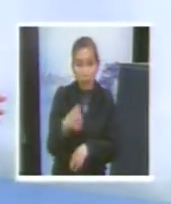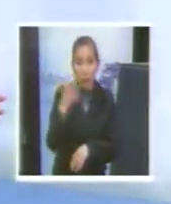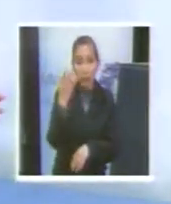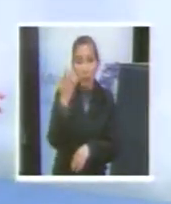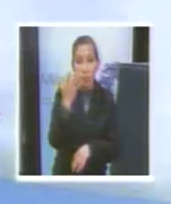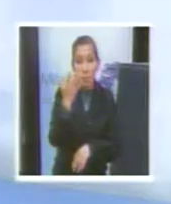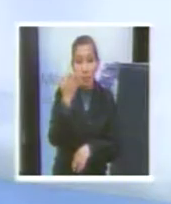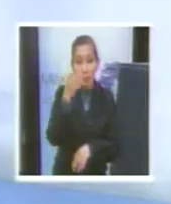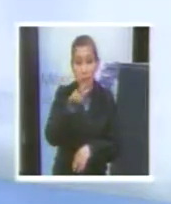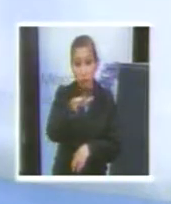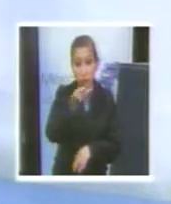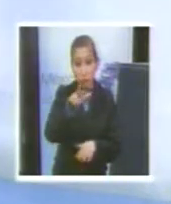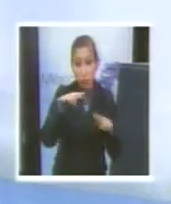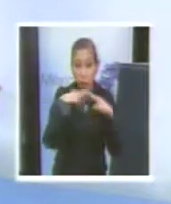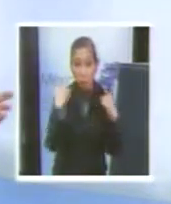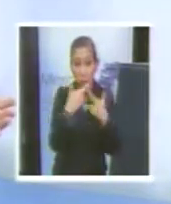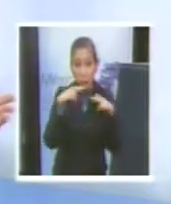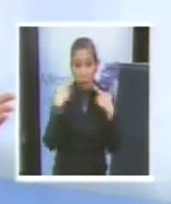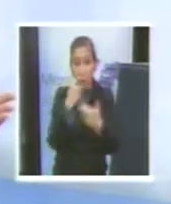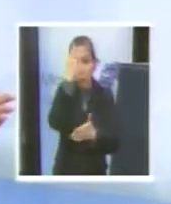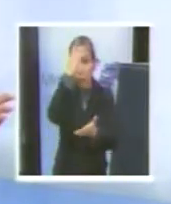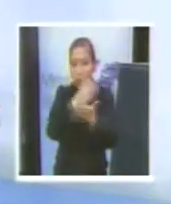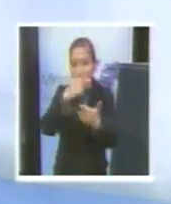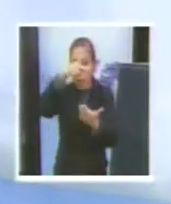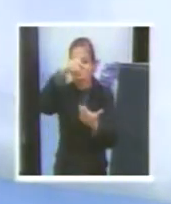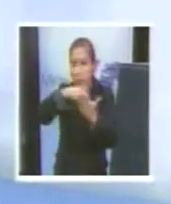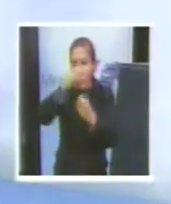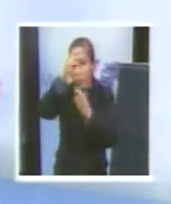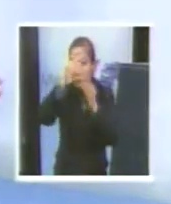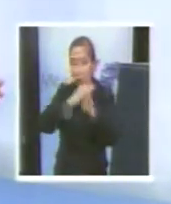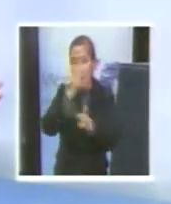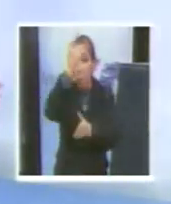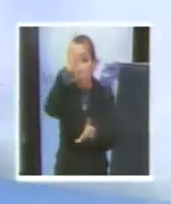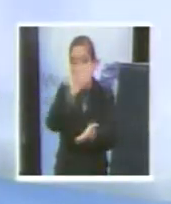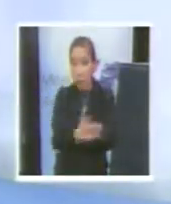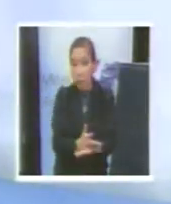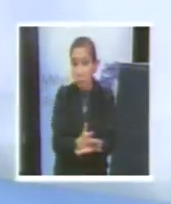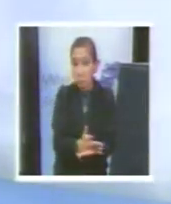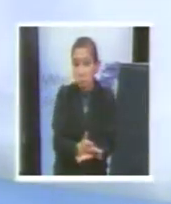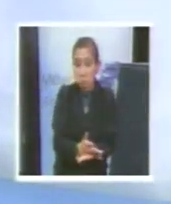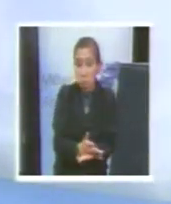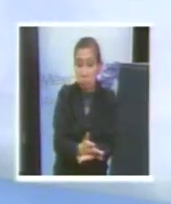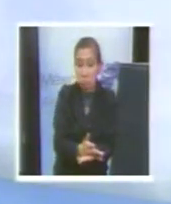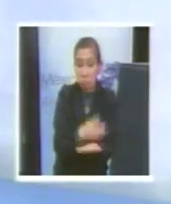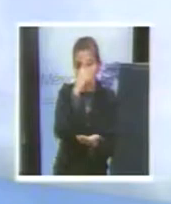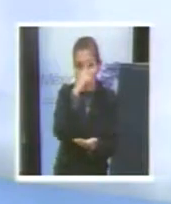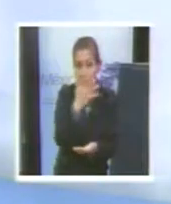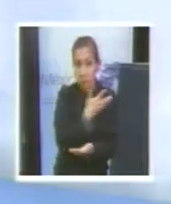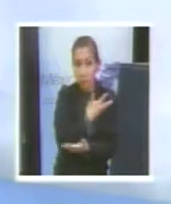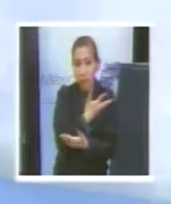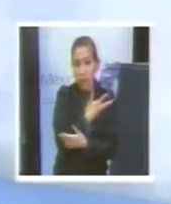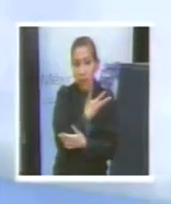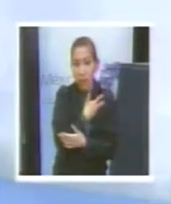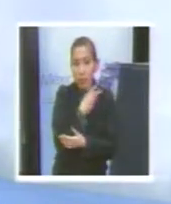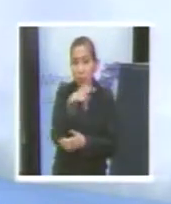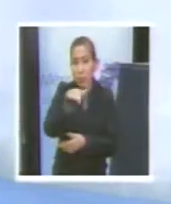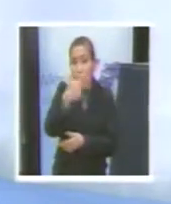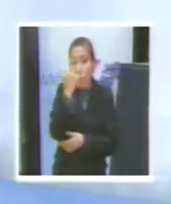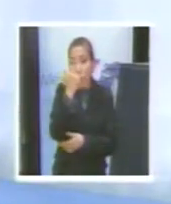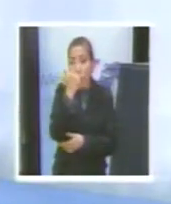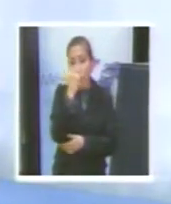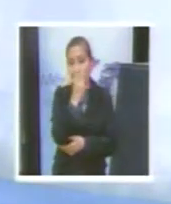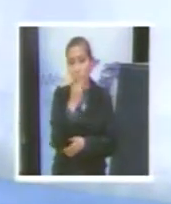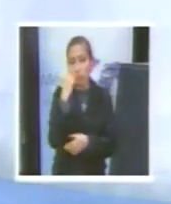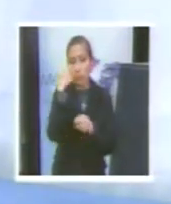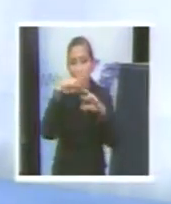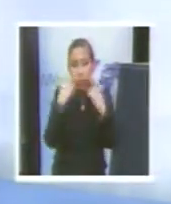18ª reunión, es la única región del mundo y quizás el único con el que México tiene 2 sesiones